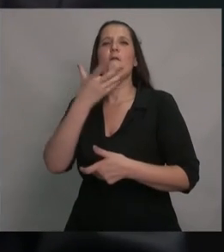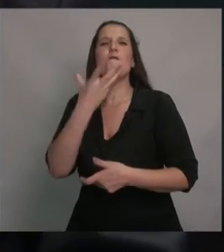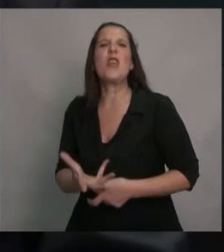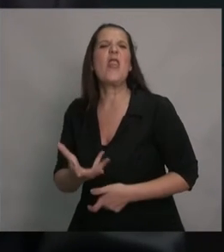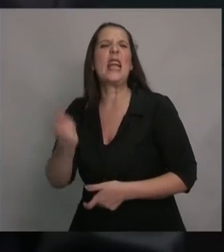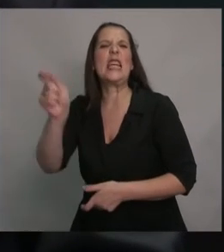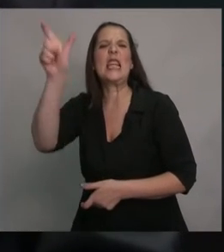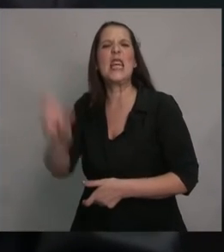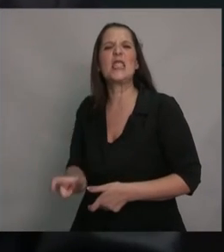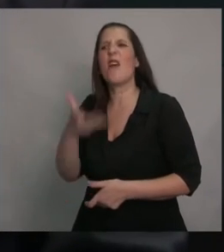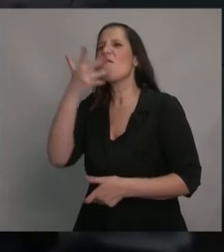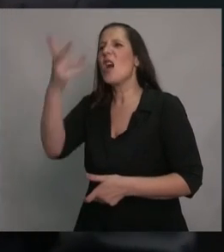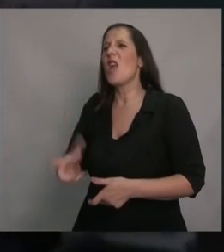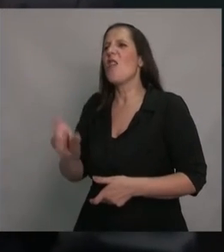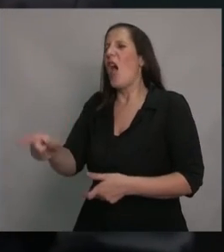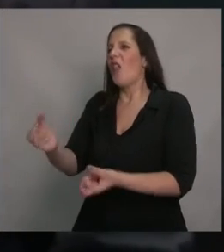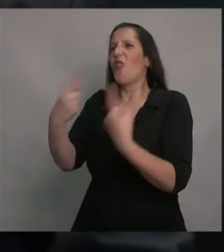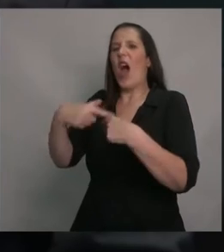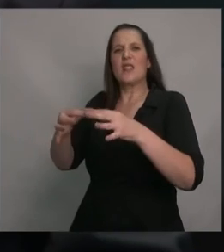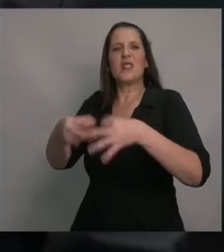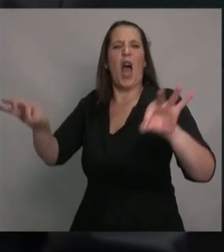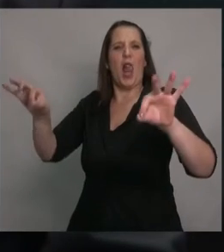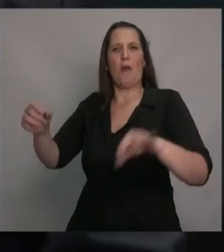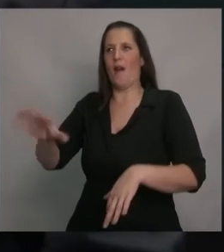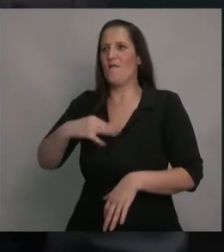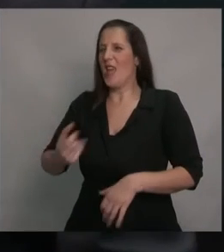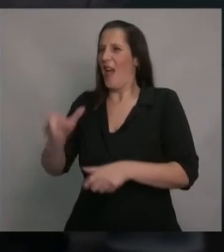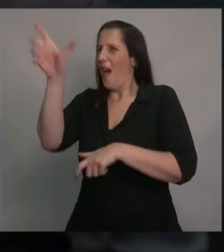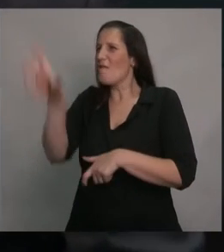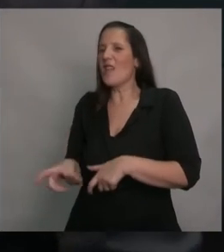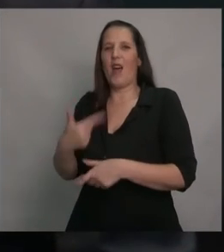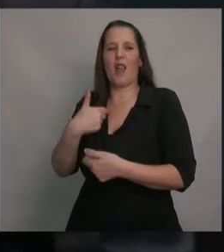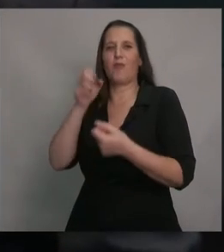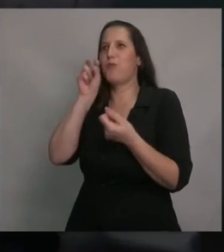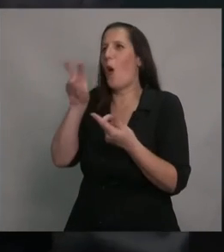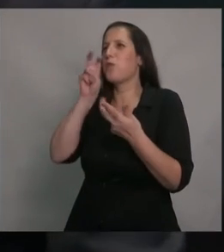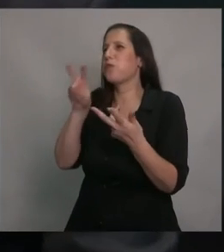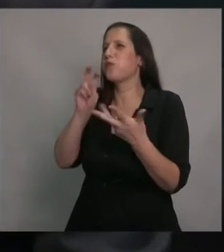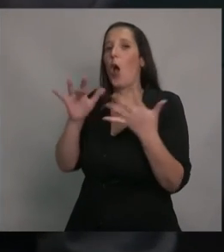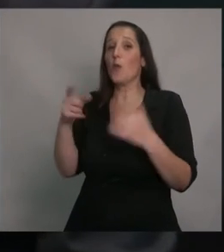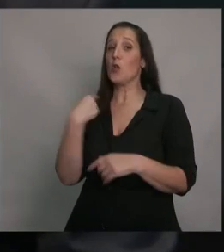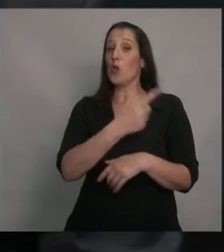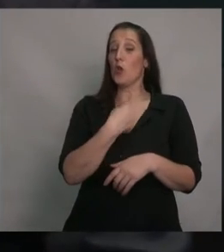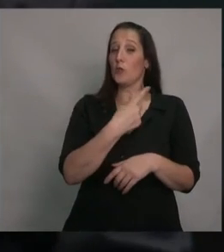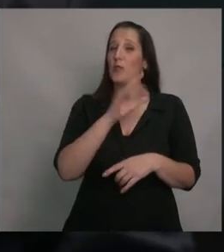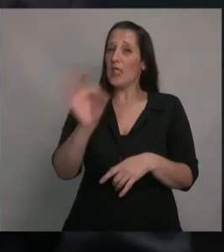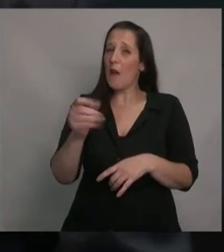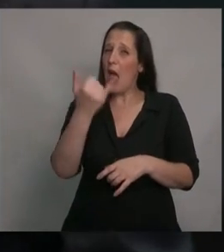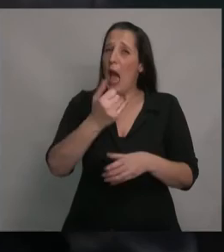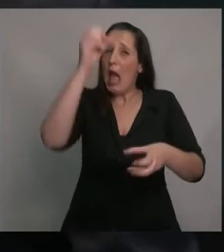nos liberó a nosotros en la cárcel, Fidel nos salvó a nosotros la vida. Los musulmanes, que eran muchos, son muchos en las